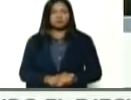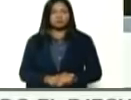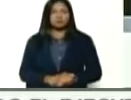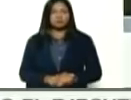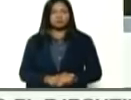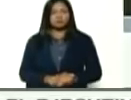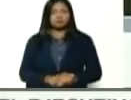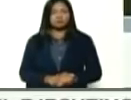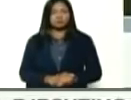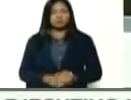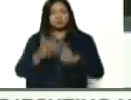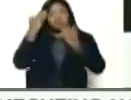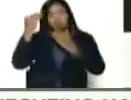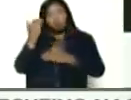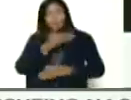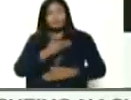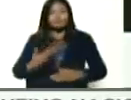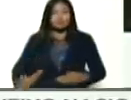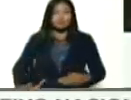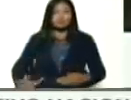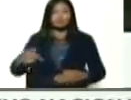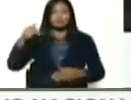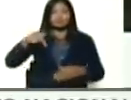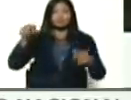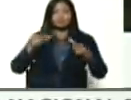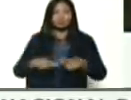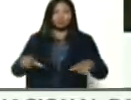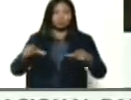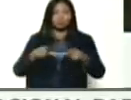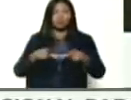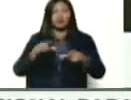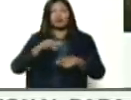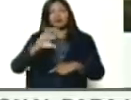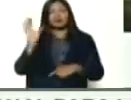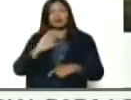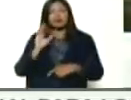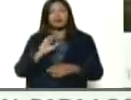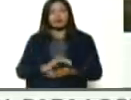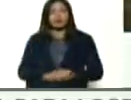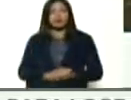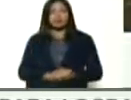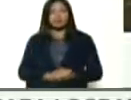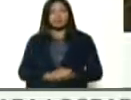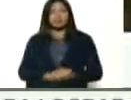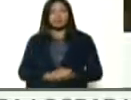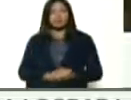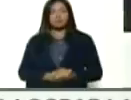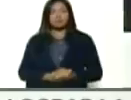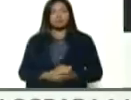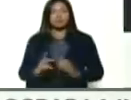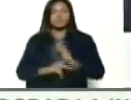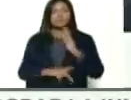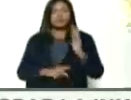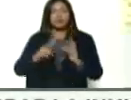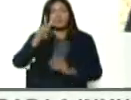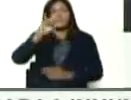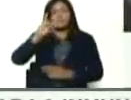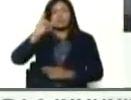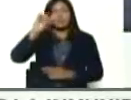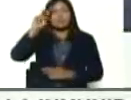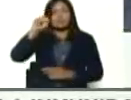saludos presidente desde aquí desde la gran caracas desde el parque vinicio adames